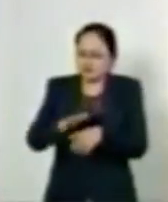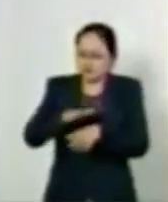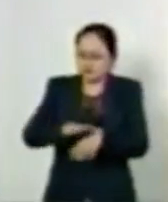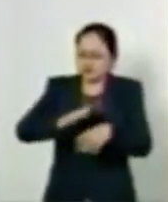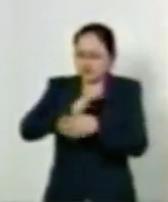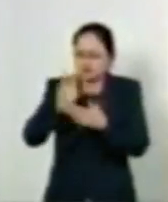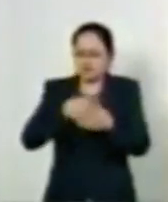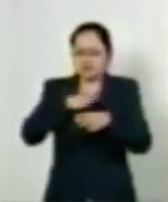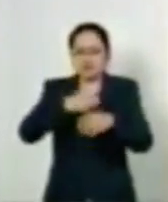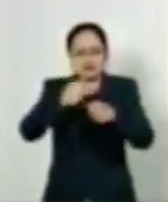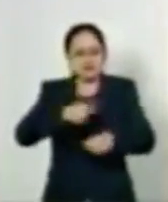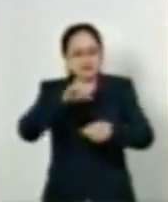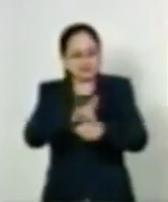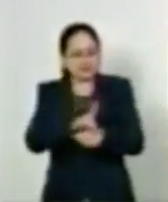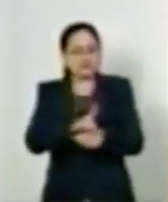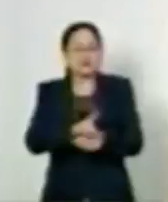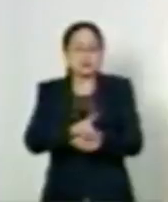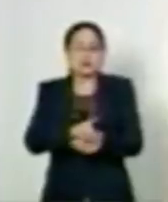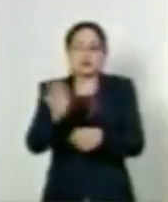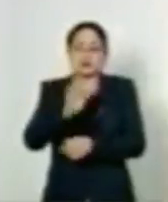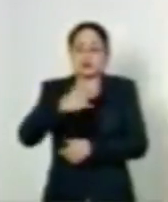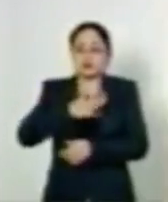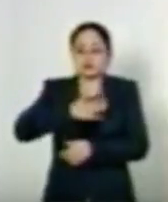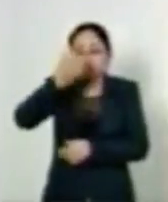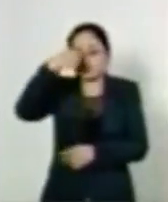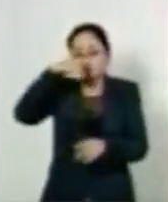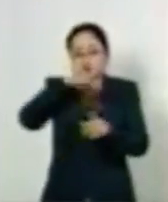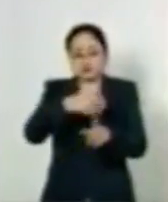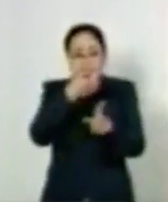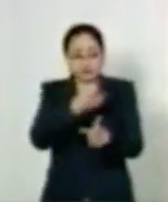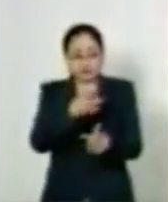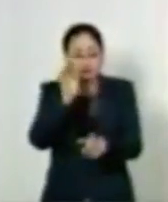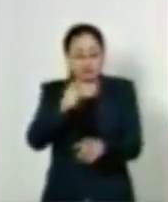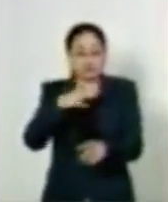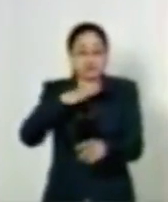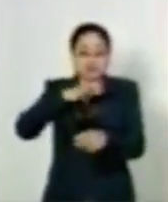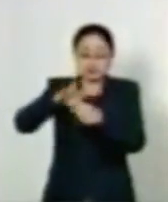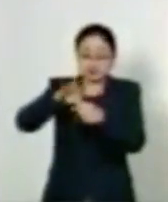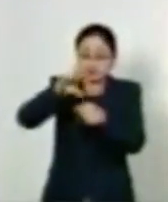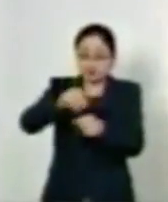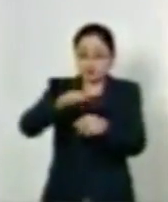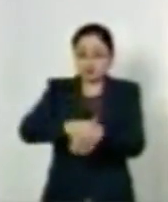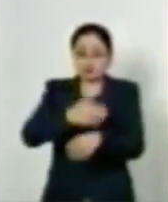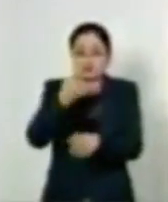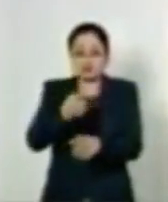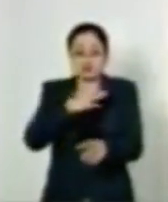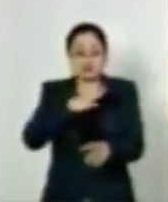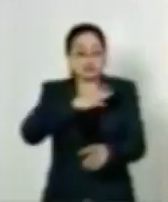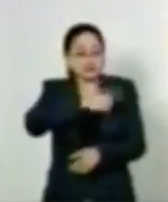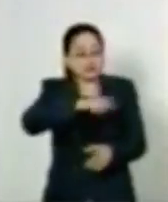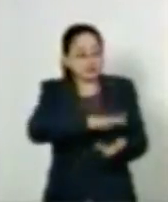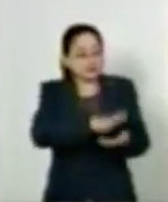seguridad. Aunque el sentido de mi voto en lo general ha sido en contra, frente a una mayoría ajena a